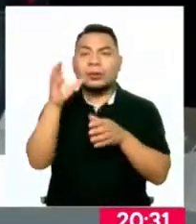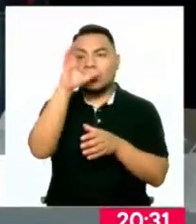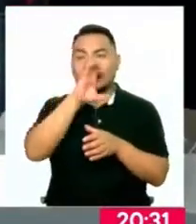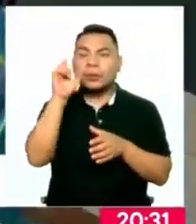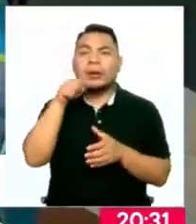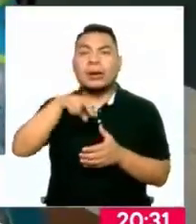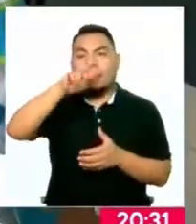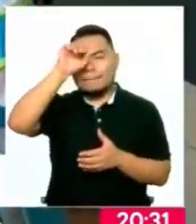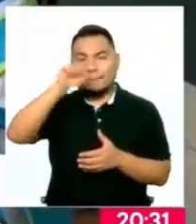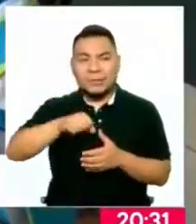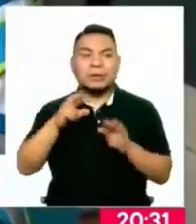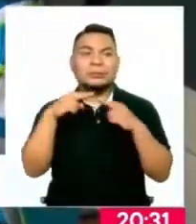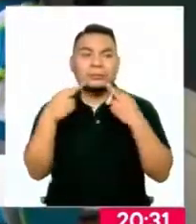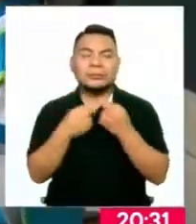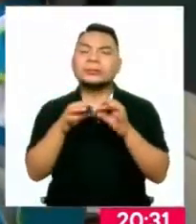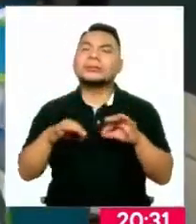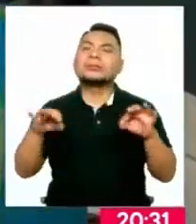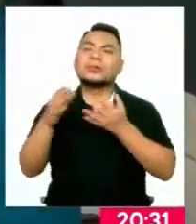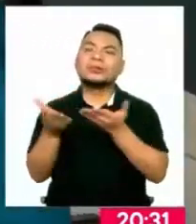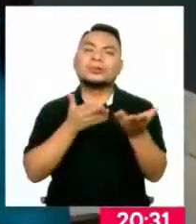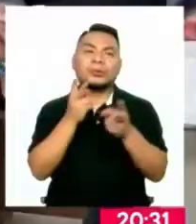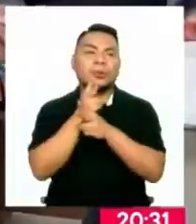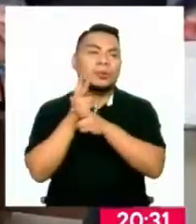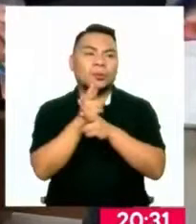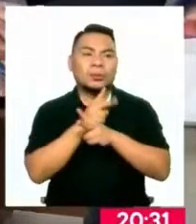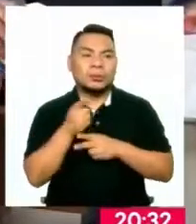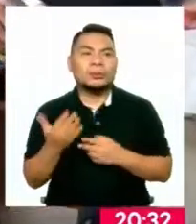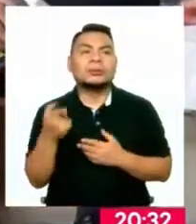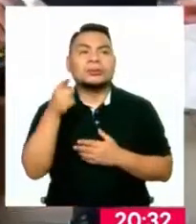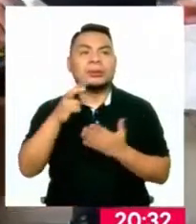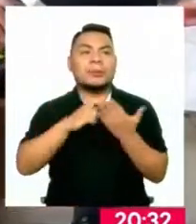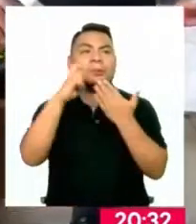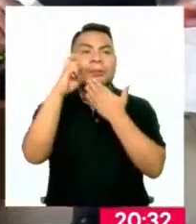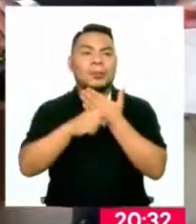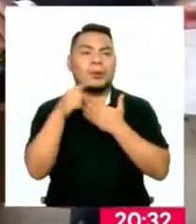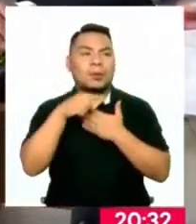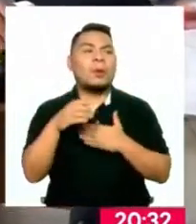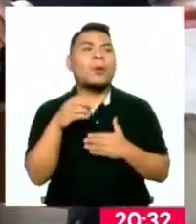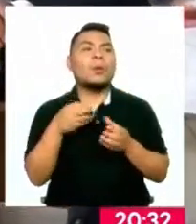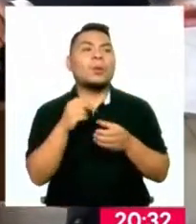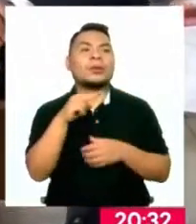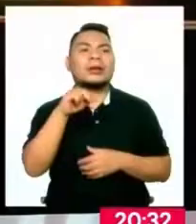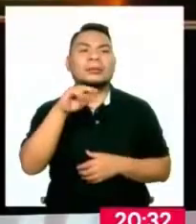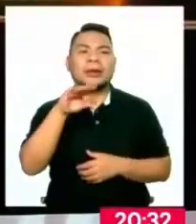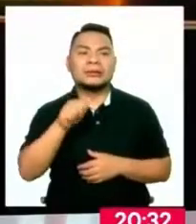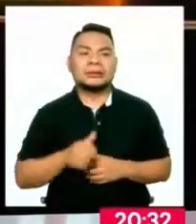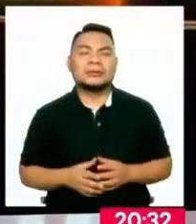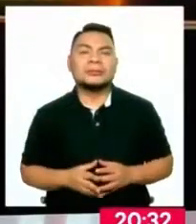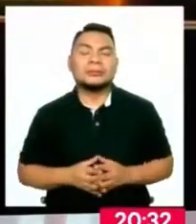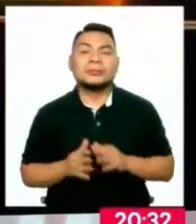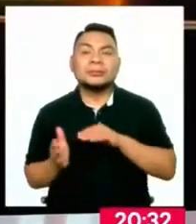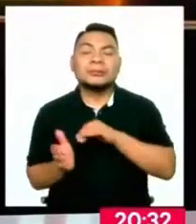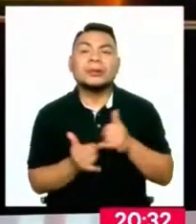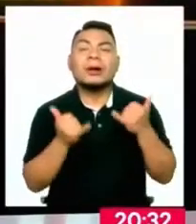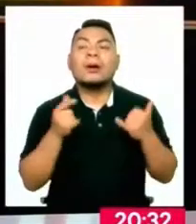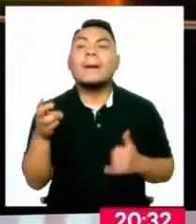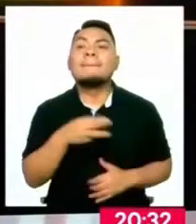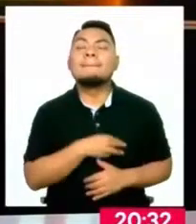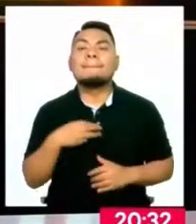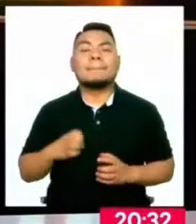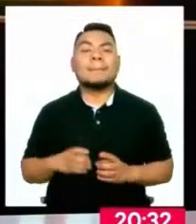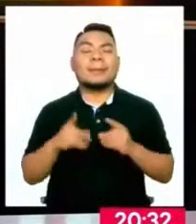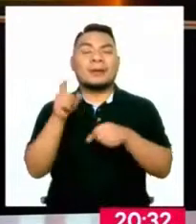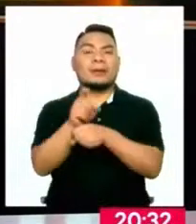Europea en el Perú la relevancia del servicio del cuidado diurno del programa nacional Cuna Más. Vamos a hablar ahora del Ministerio